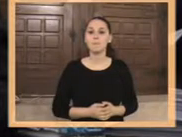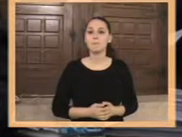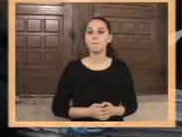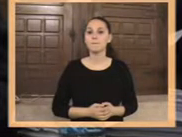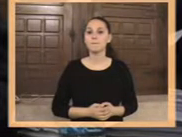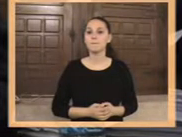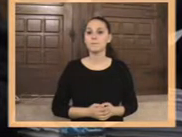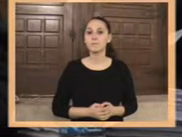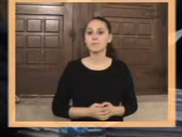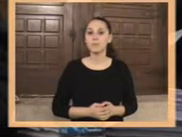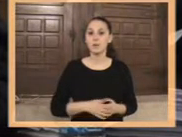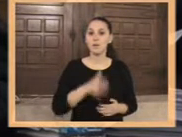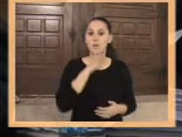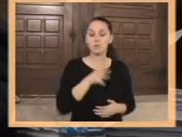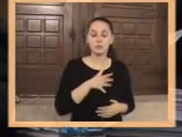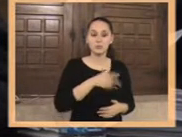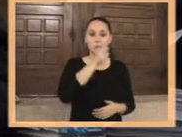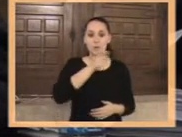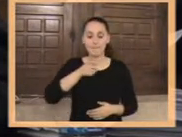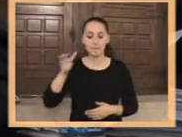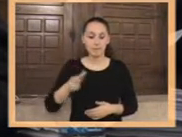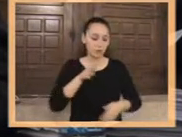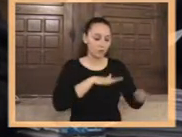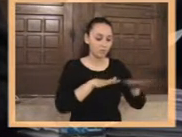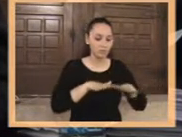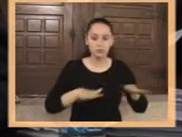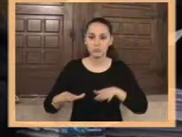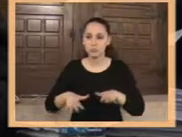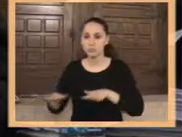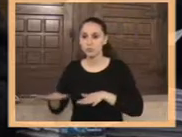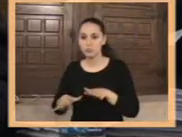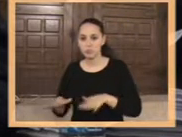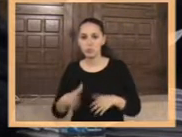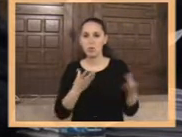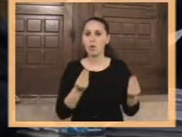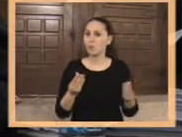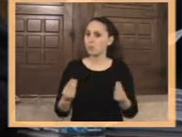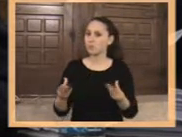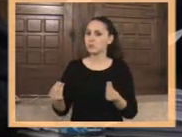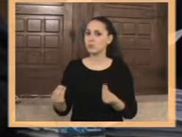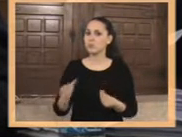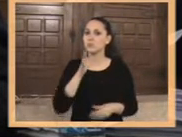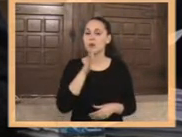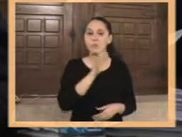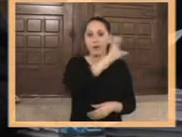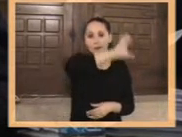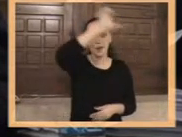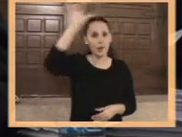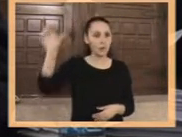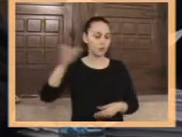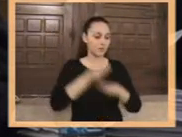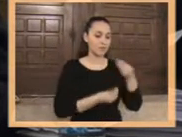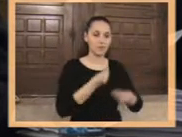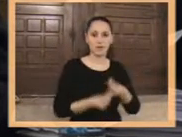se está produciendo el mayor movimiento de población desde la Segunda Guerra Mundial, ante la pasividad de las autoridades europeas que no han puesto en